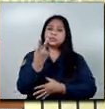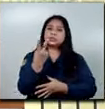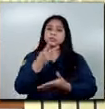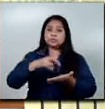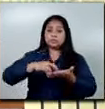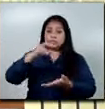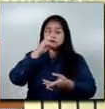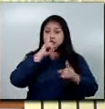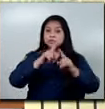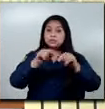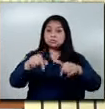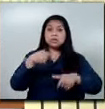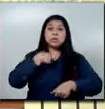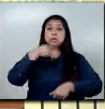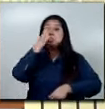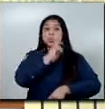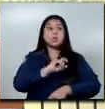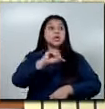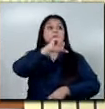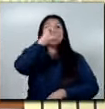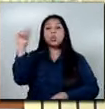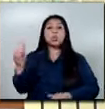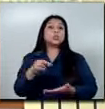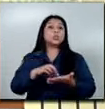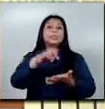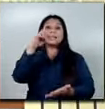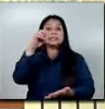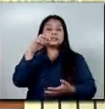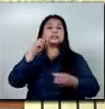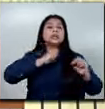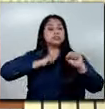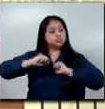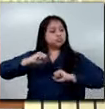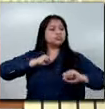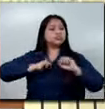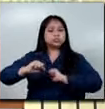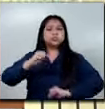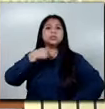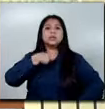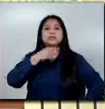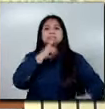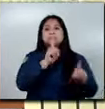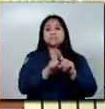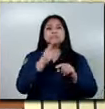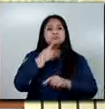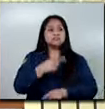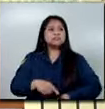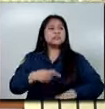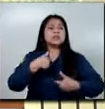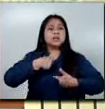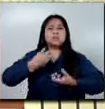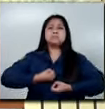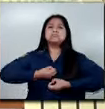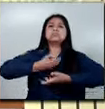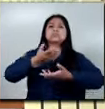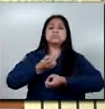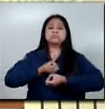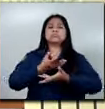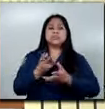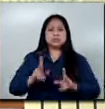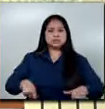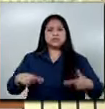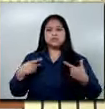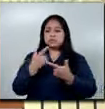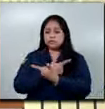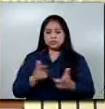porque no haya otra potencia, ninguna, que se atreva a tratar de acallar las voces de un pueblo que tiene el derecho de vivir en